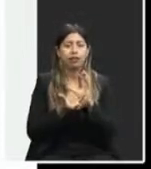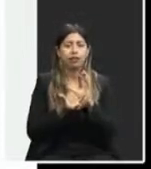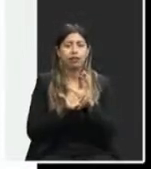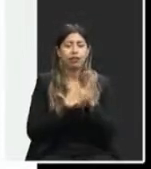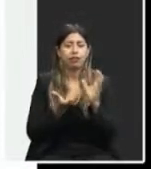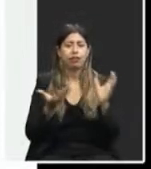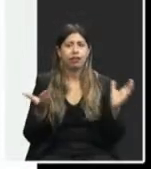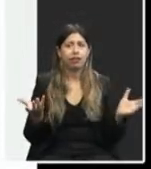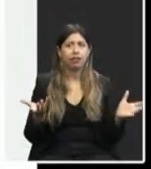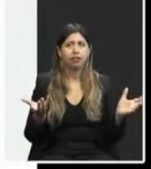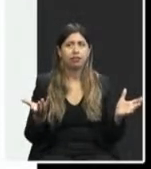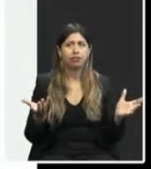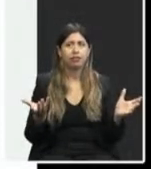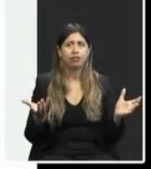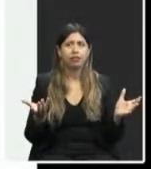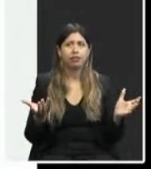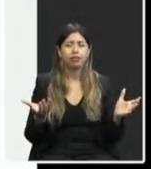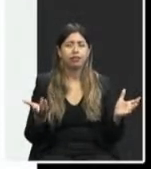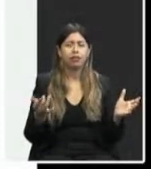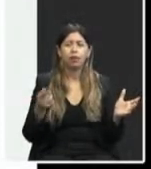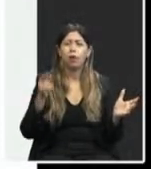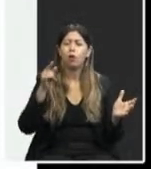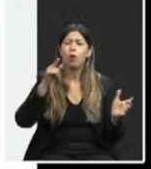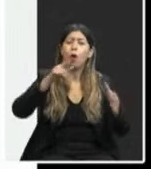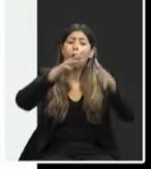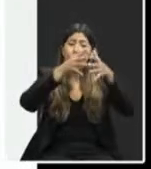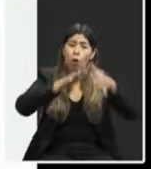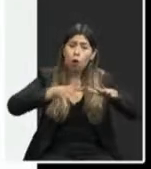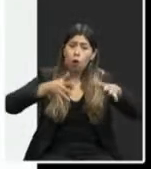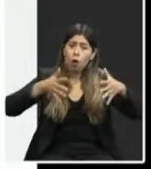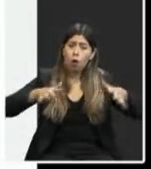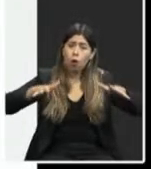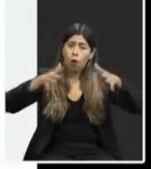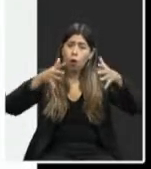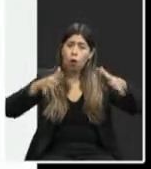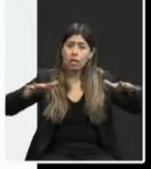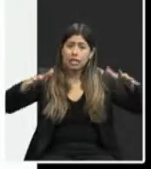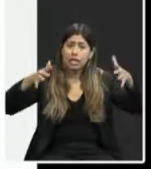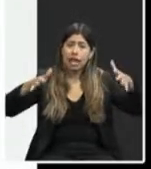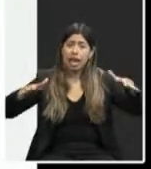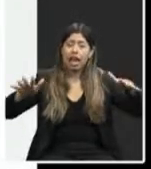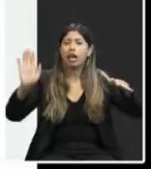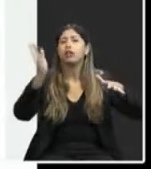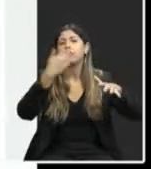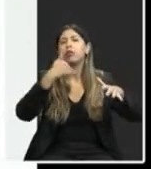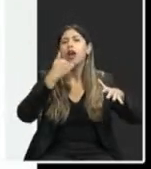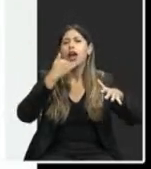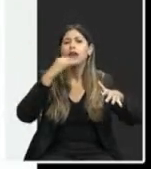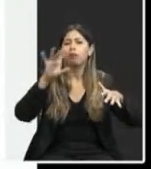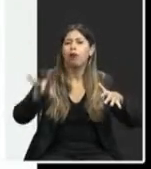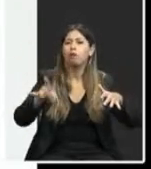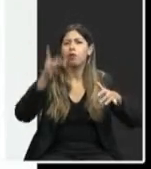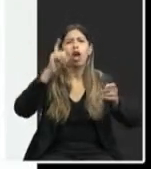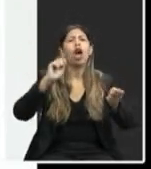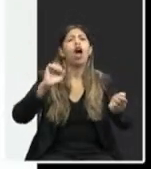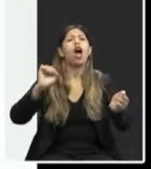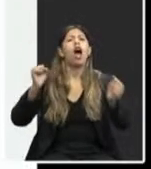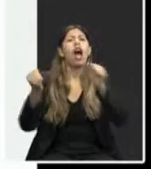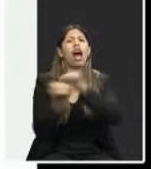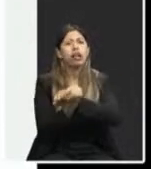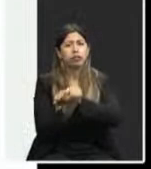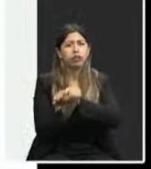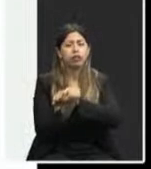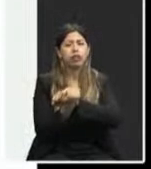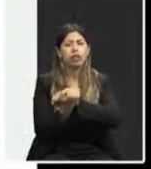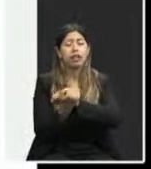planeta. En los océanos, nosotros hemos también alterado más